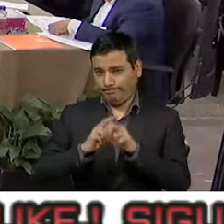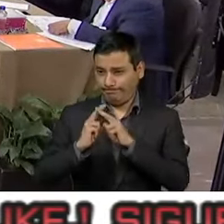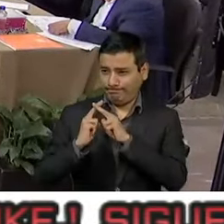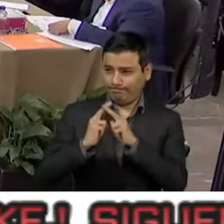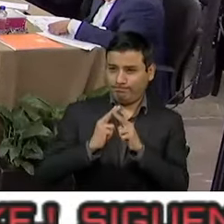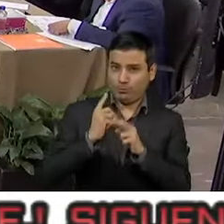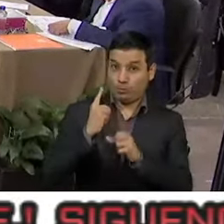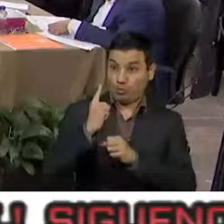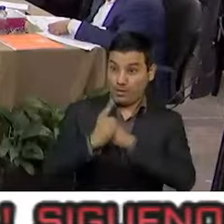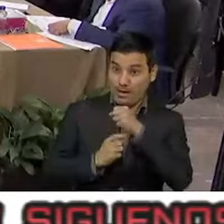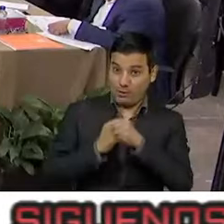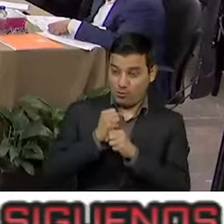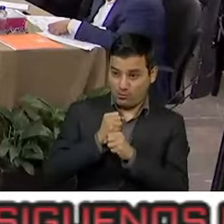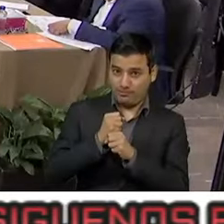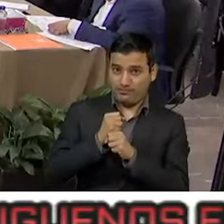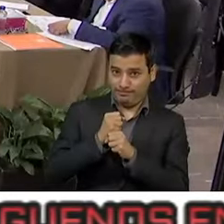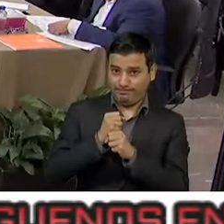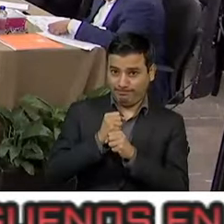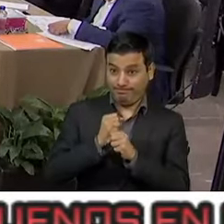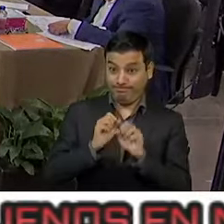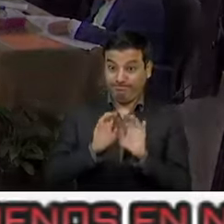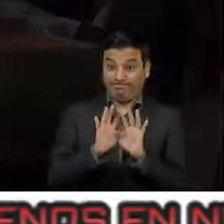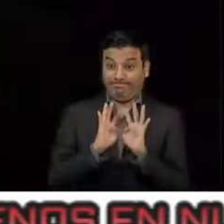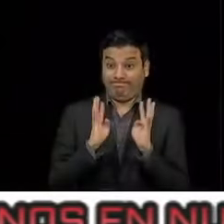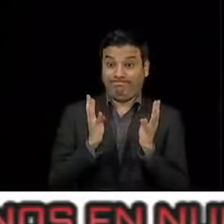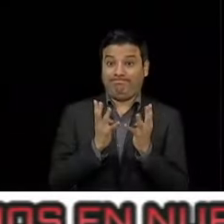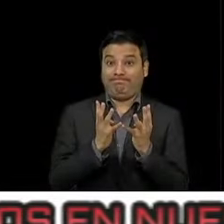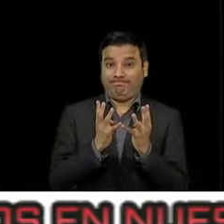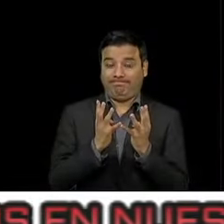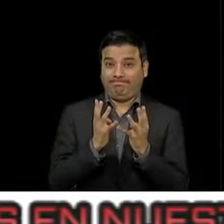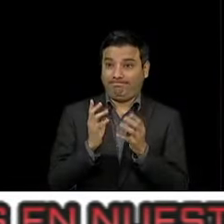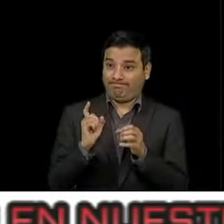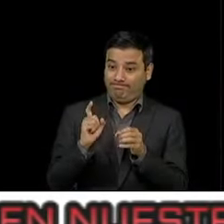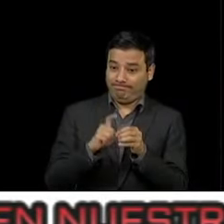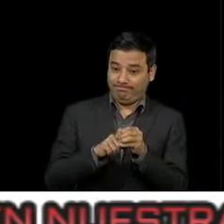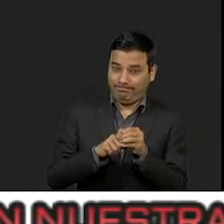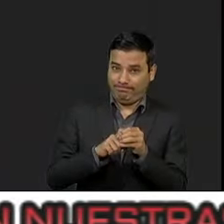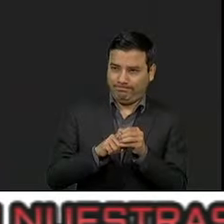un año de estar presentes en la herradura.